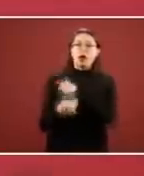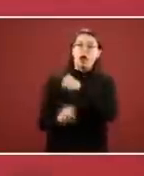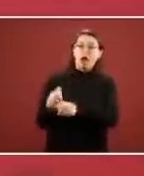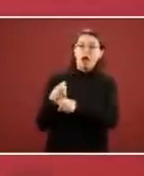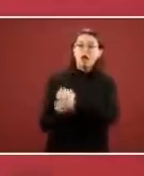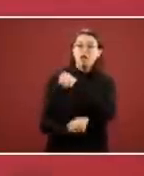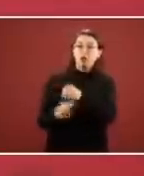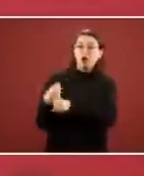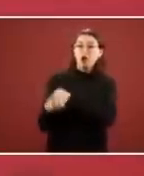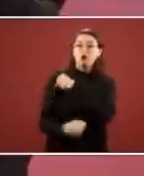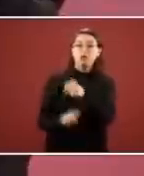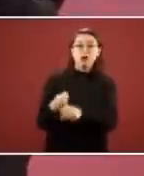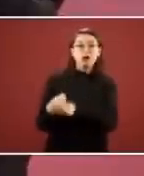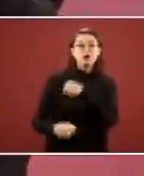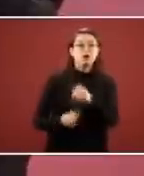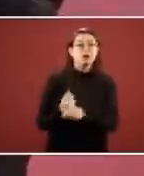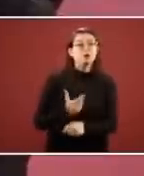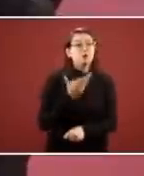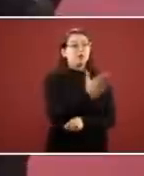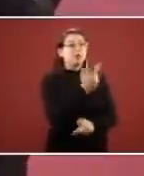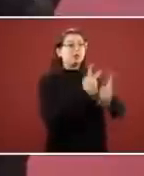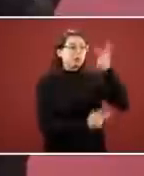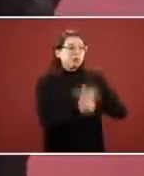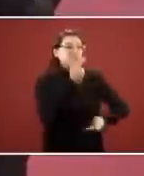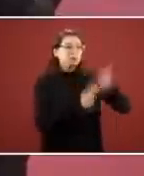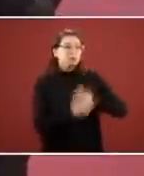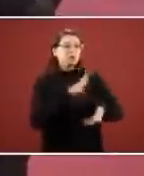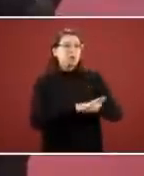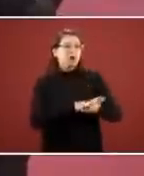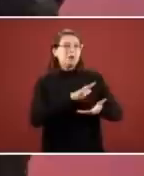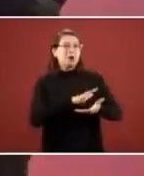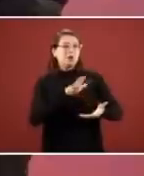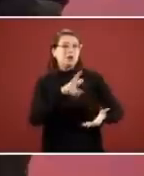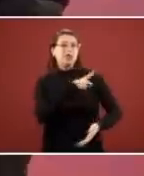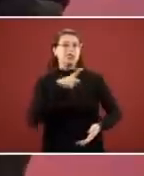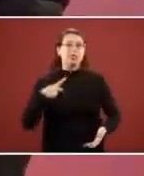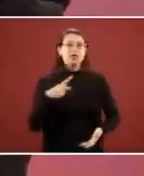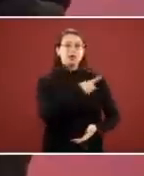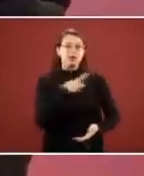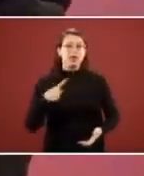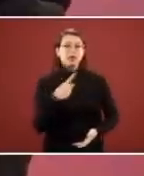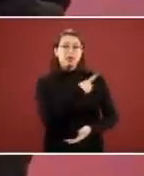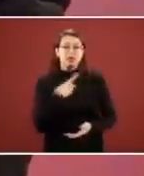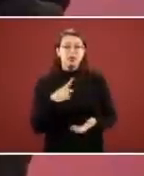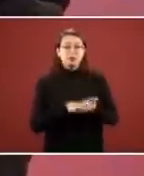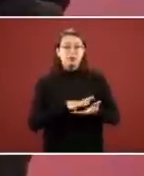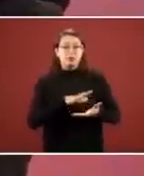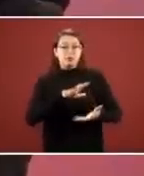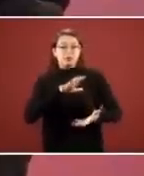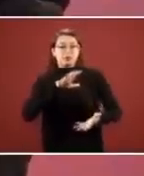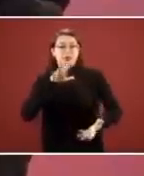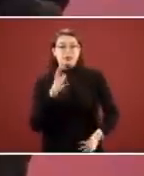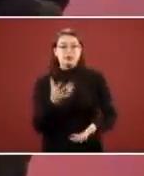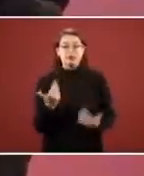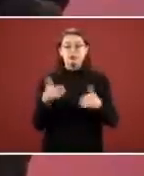no aumenta la deuda con relación al producto interno bruto